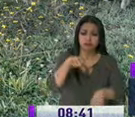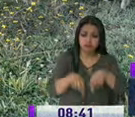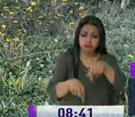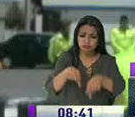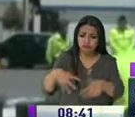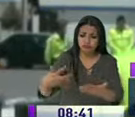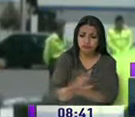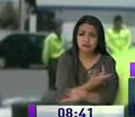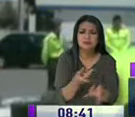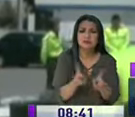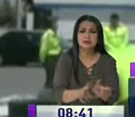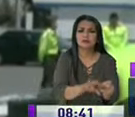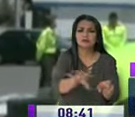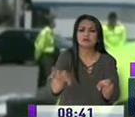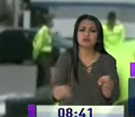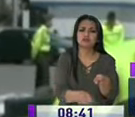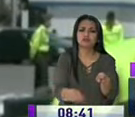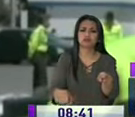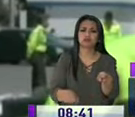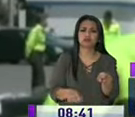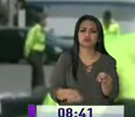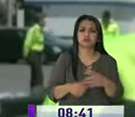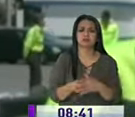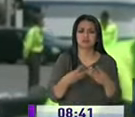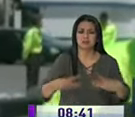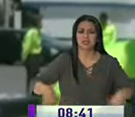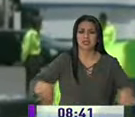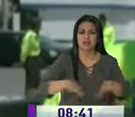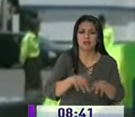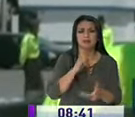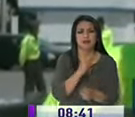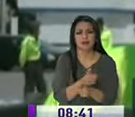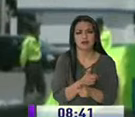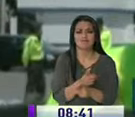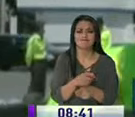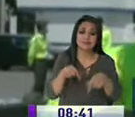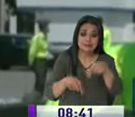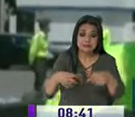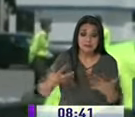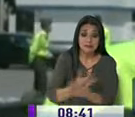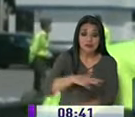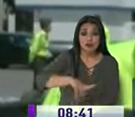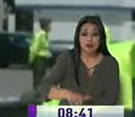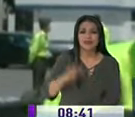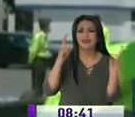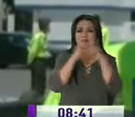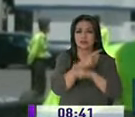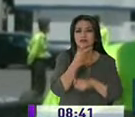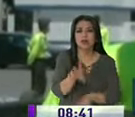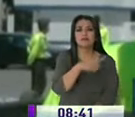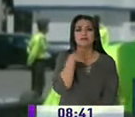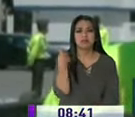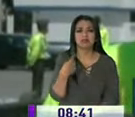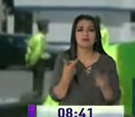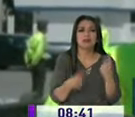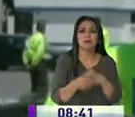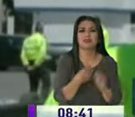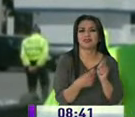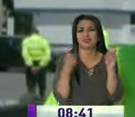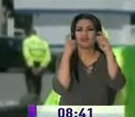o sea, desperdiciar el agua, y ahorita ya es más de un mes que mis hijos han hecho este pedido al